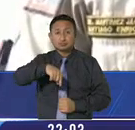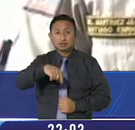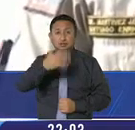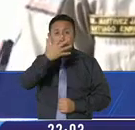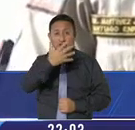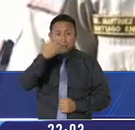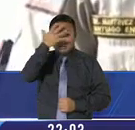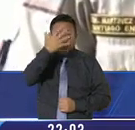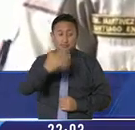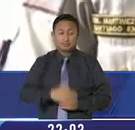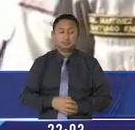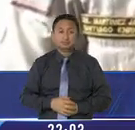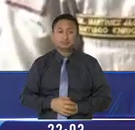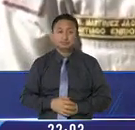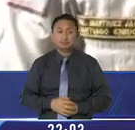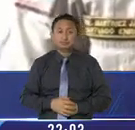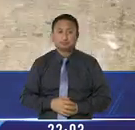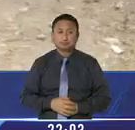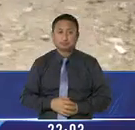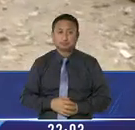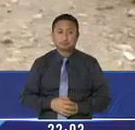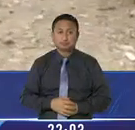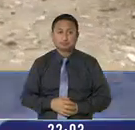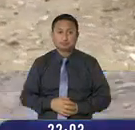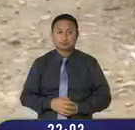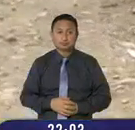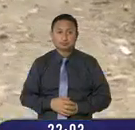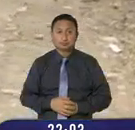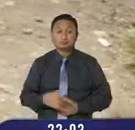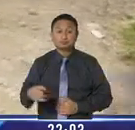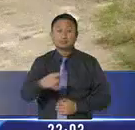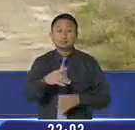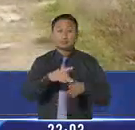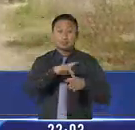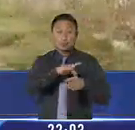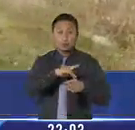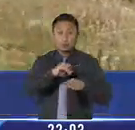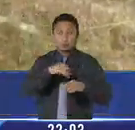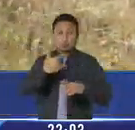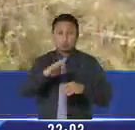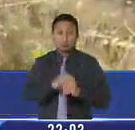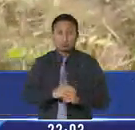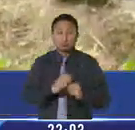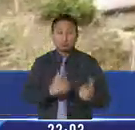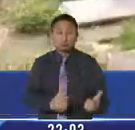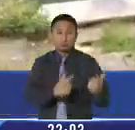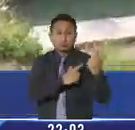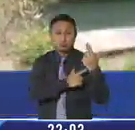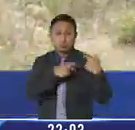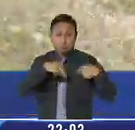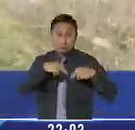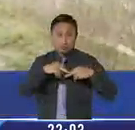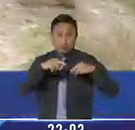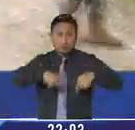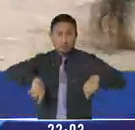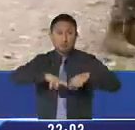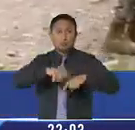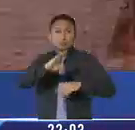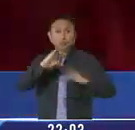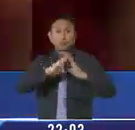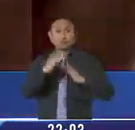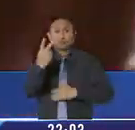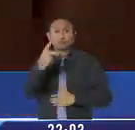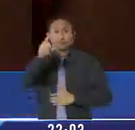San Lorenzo, en la provincia de Esmeraldas, y por qué no decirlo, en todo el país. Por el alto riesgo, el operativo contó con el apoyo de personal militar en la vivienda. Dos